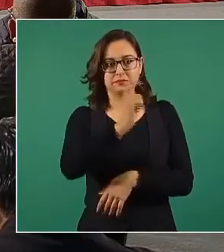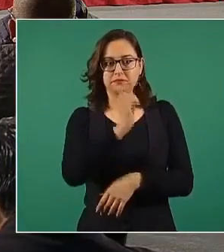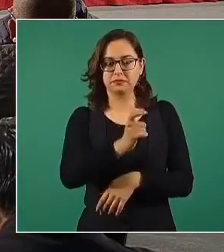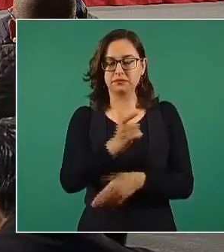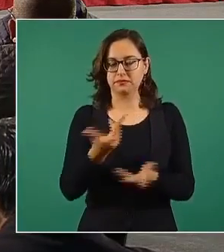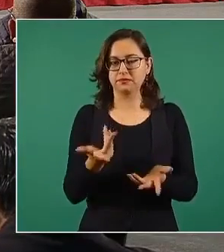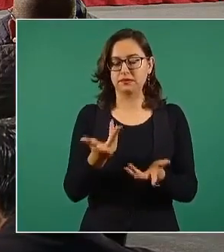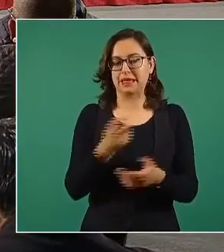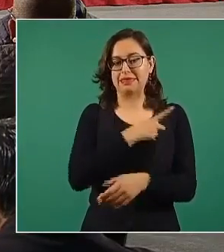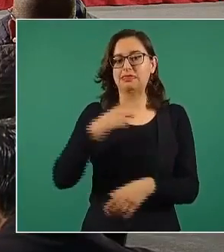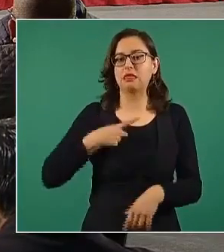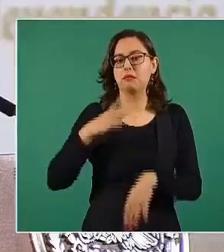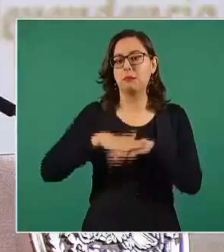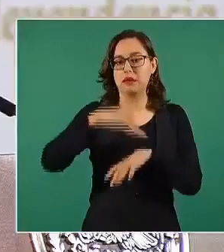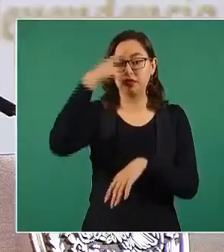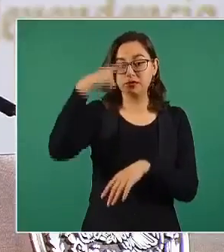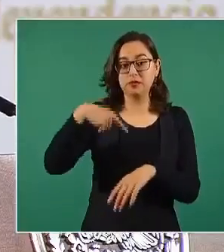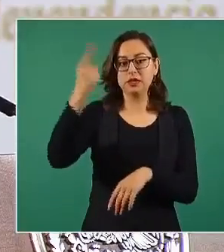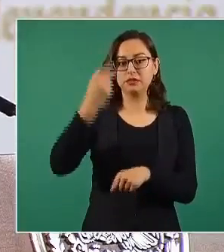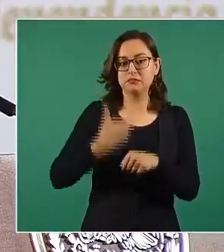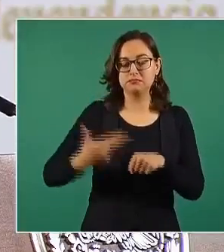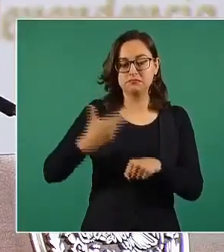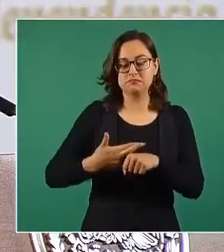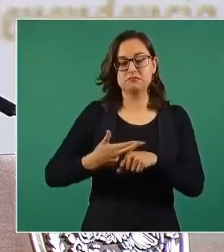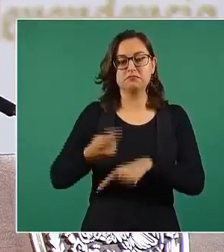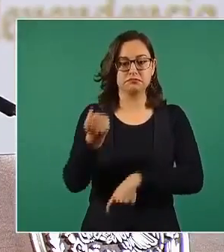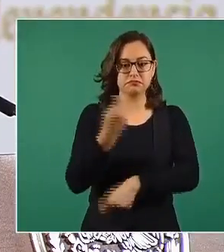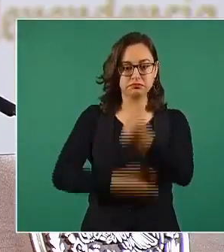¿no?, que puedan